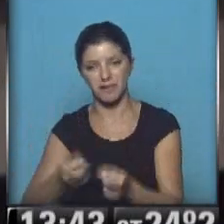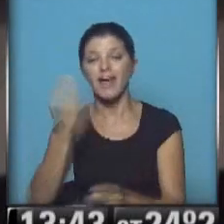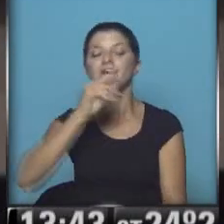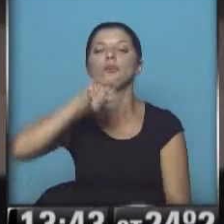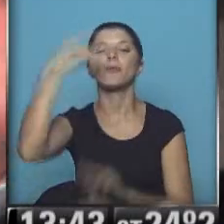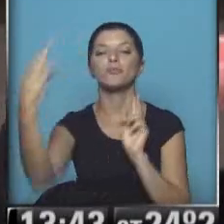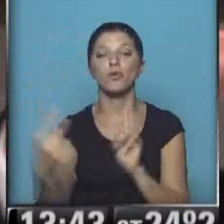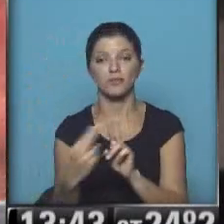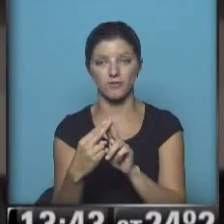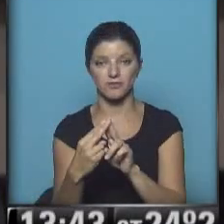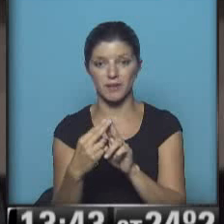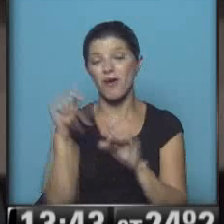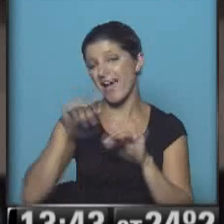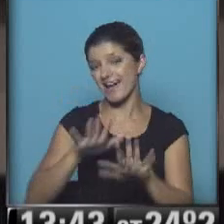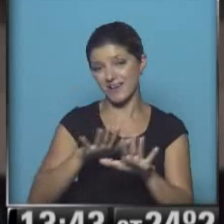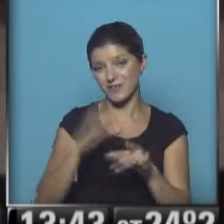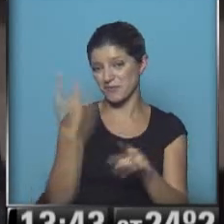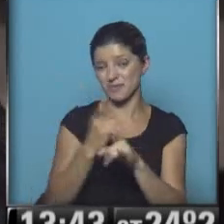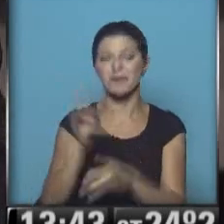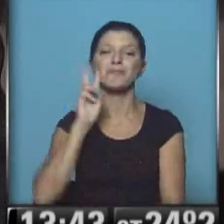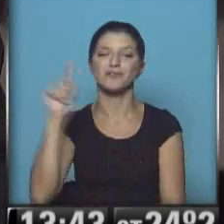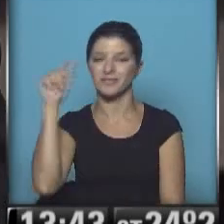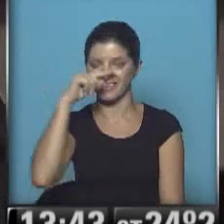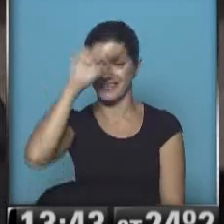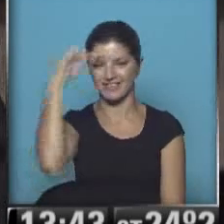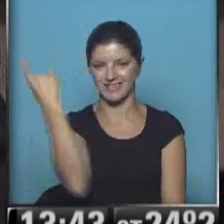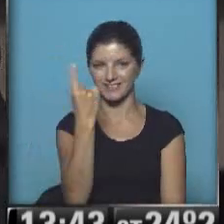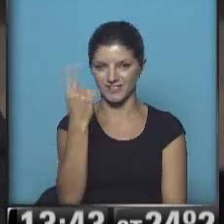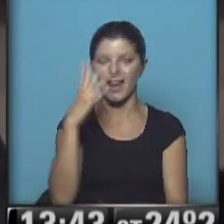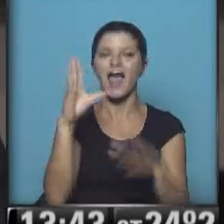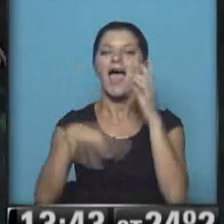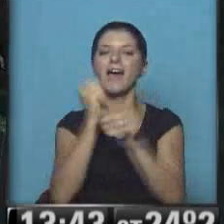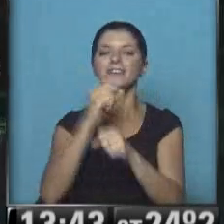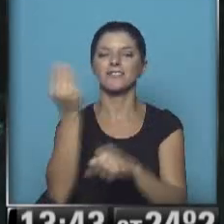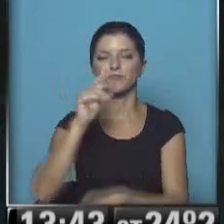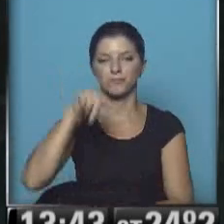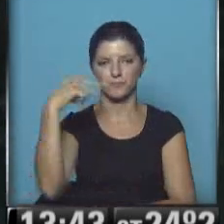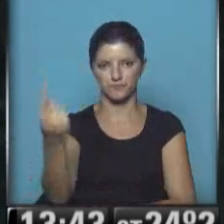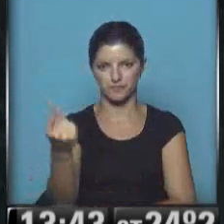sábado que viene vamos a estar acá como siempre en visión 7 internacional hasta el